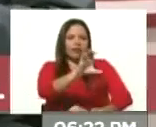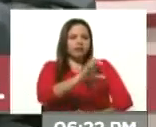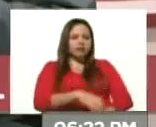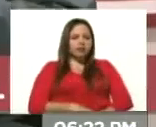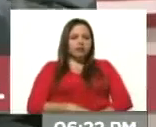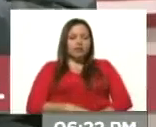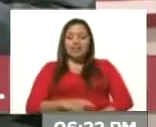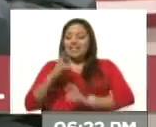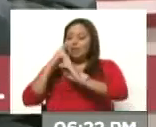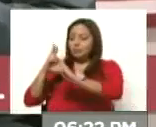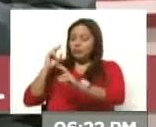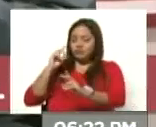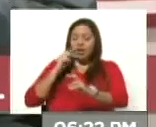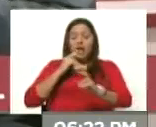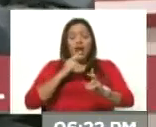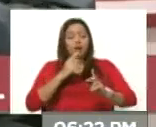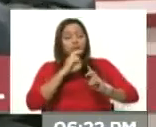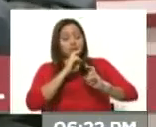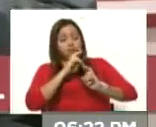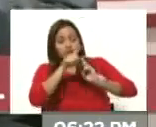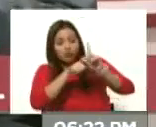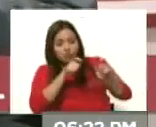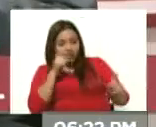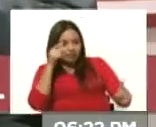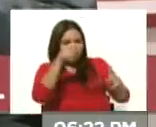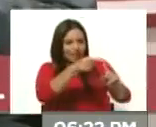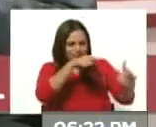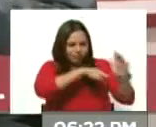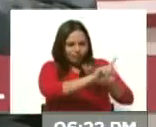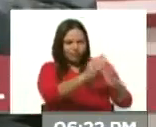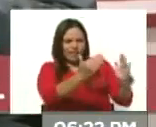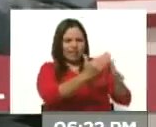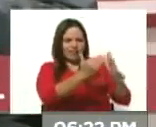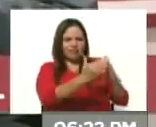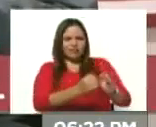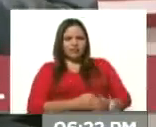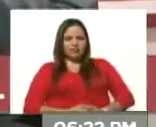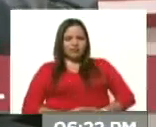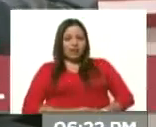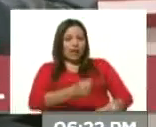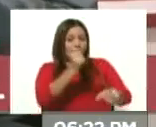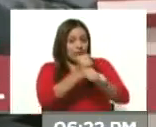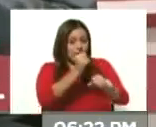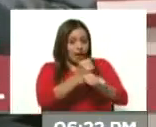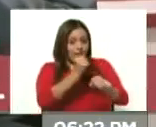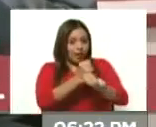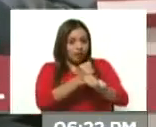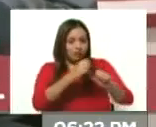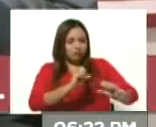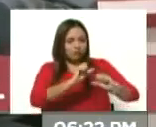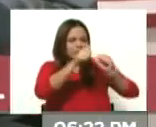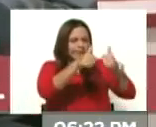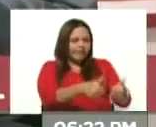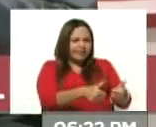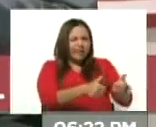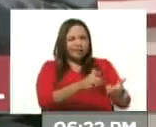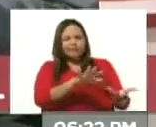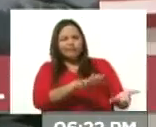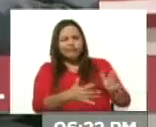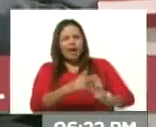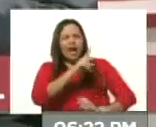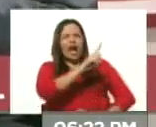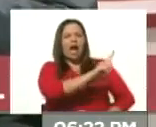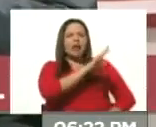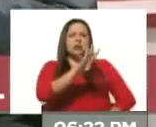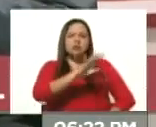directas encuestas directas en hogares el trabajo de campo se iniciará alrededor del 14 de junio